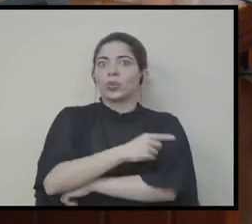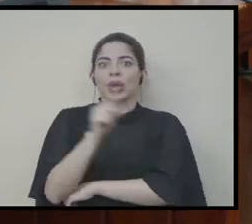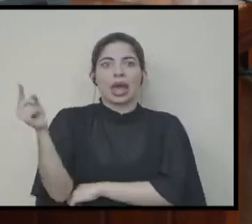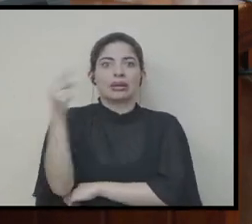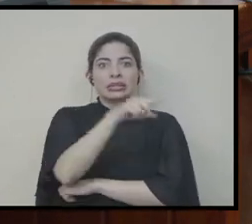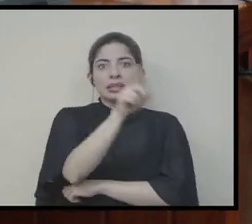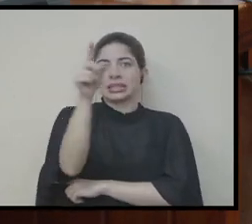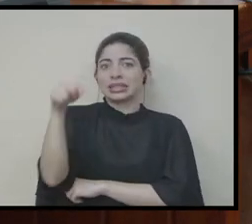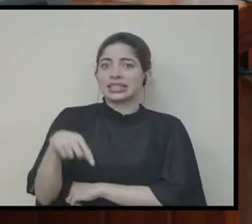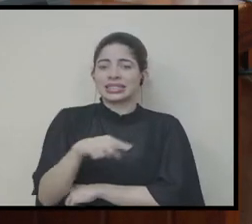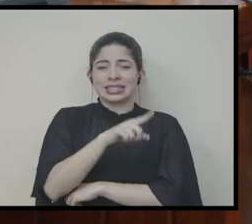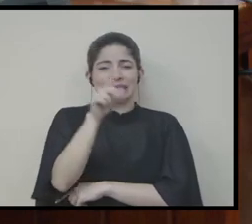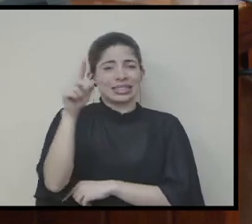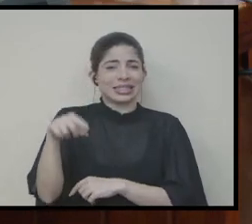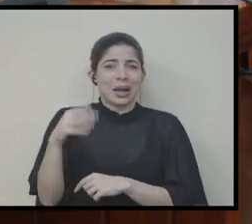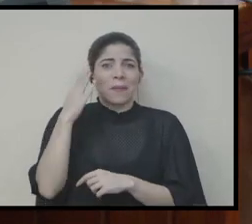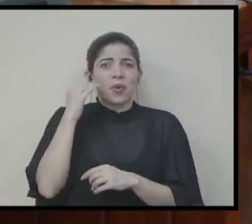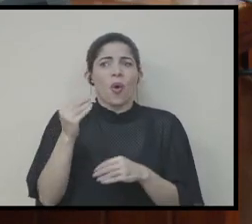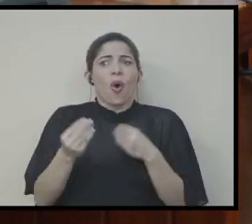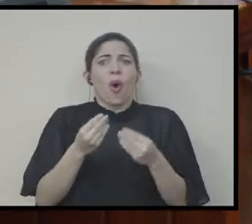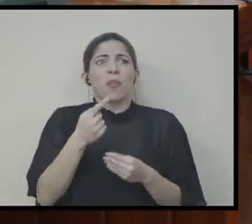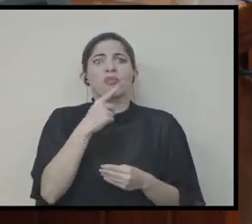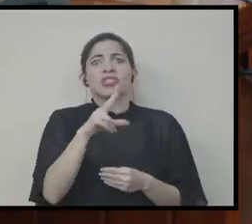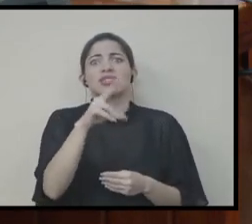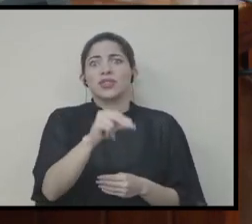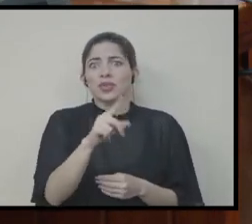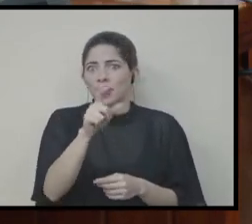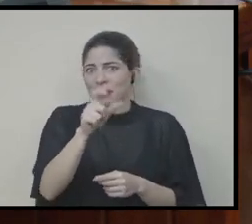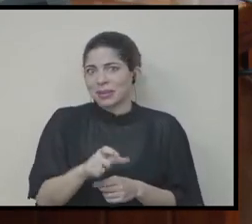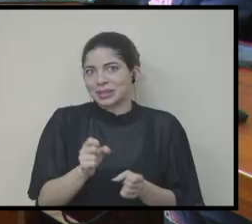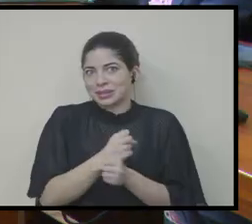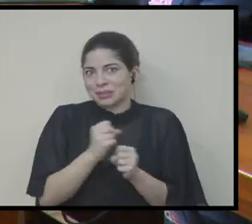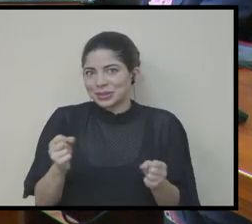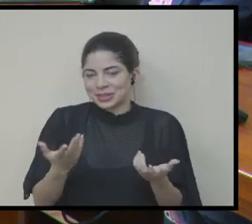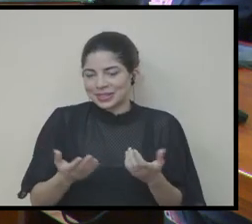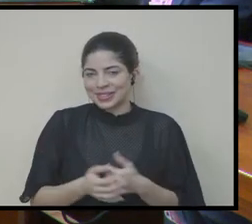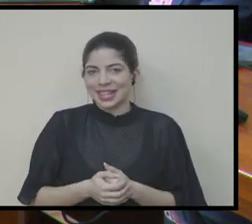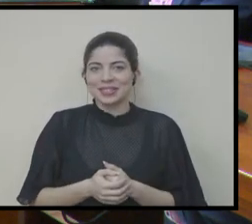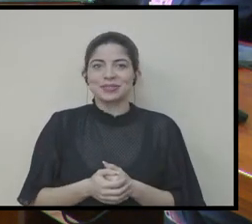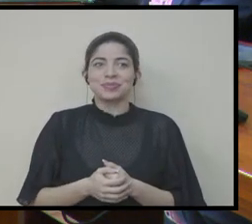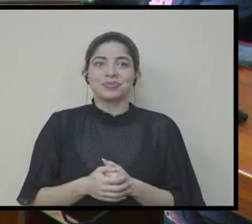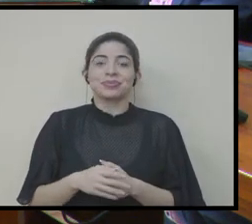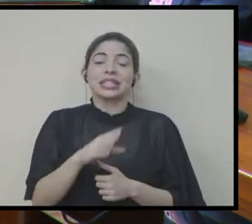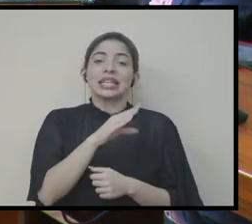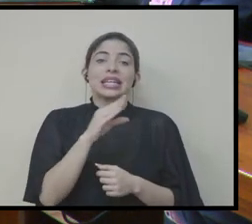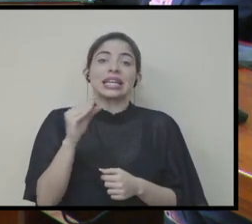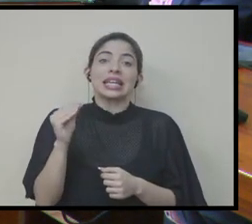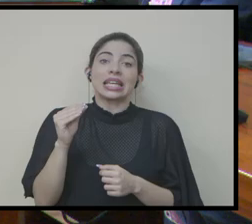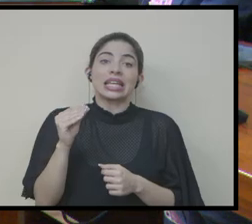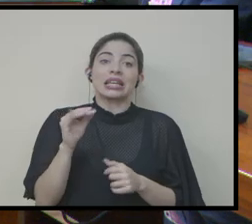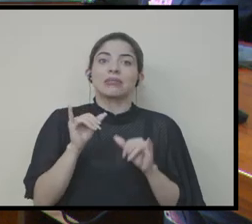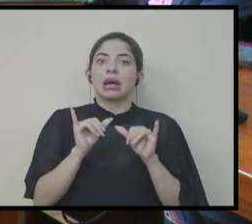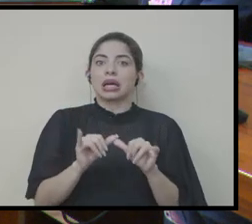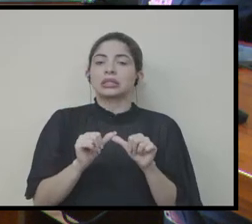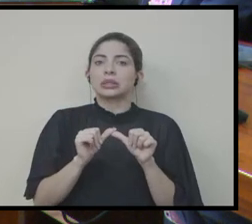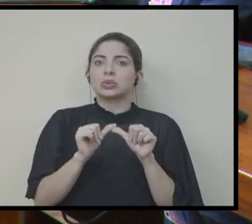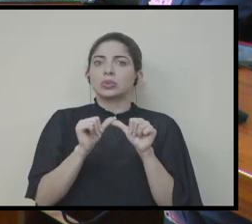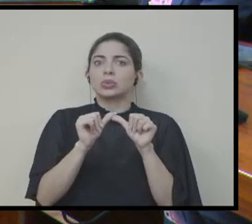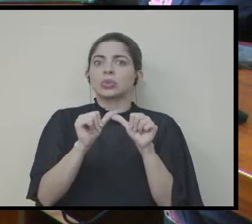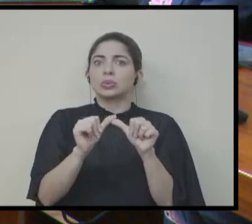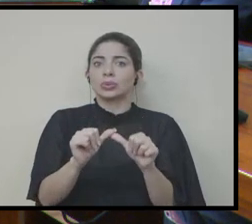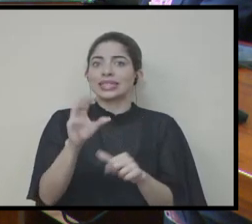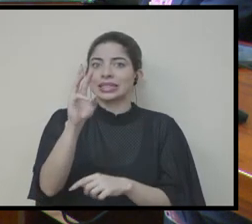O sea, todo lado, porque ¿cómo le íbamos a decir que no a alguien, verdad? Y así estuvimos